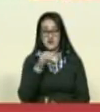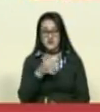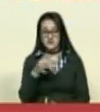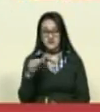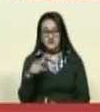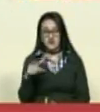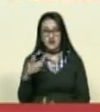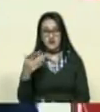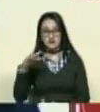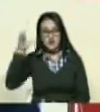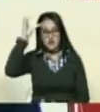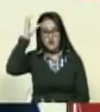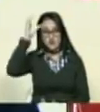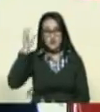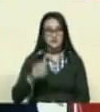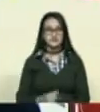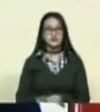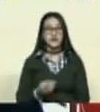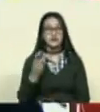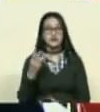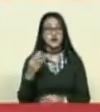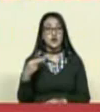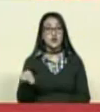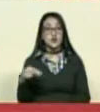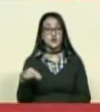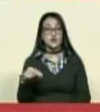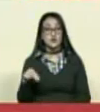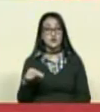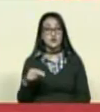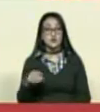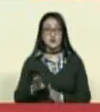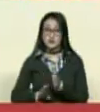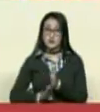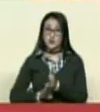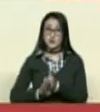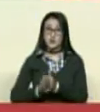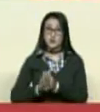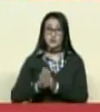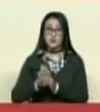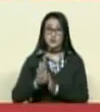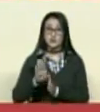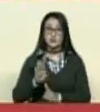Bueno, 3 de noviembre va avanzando